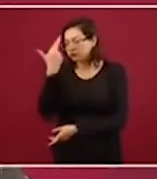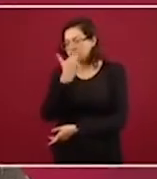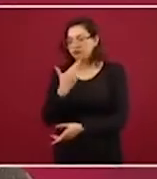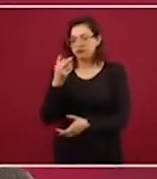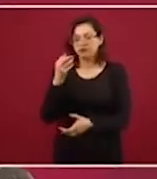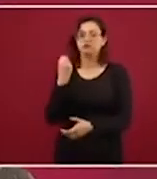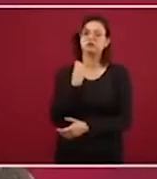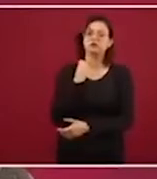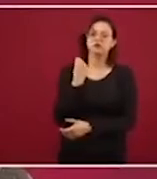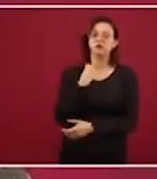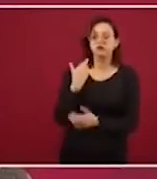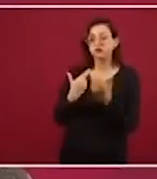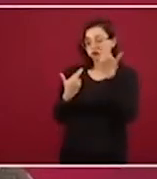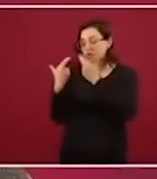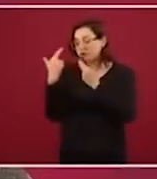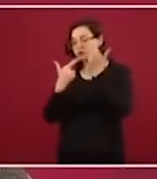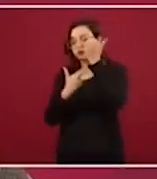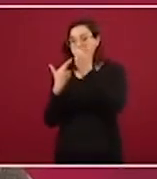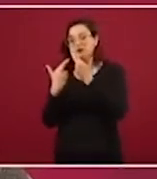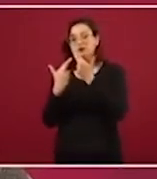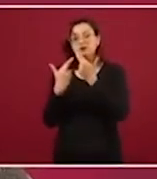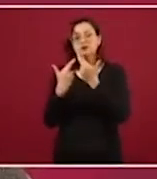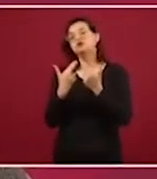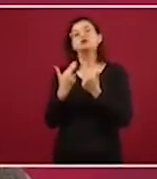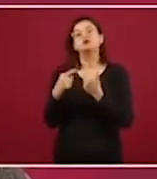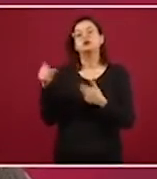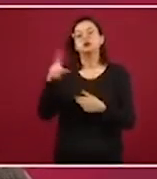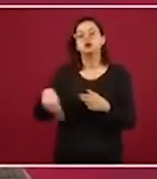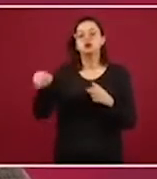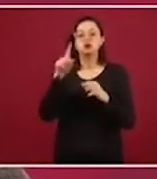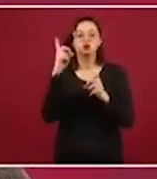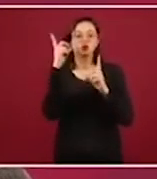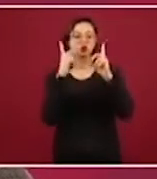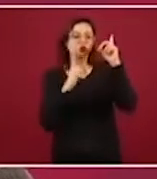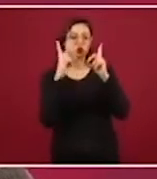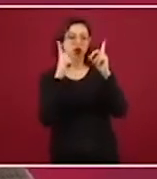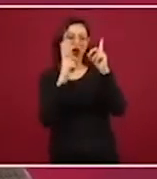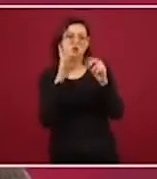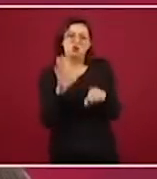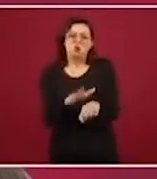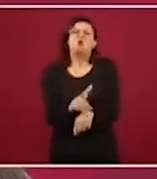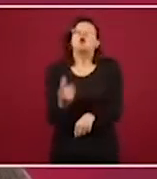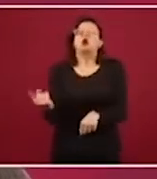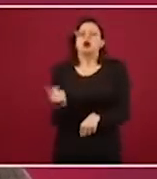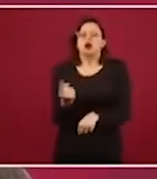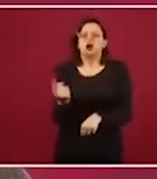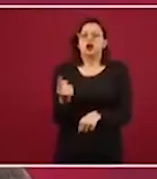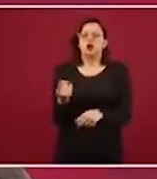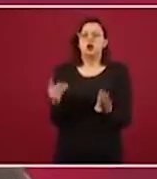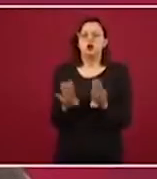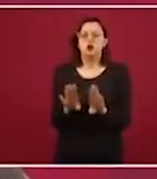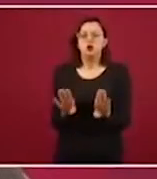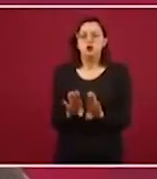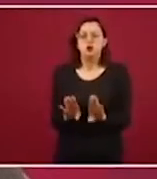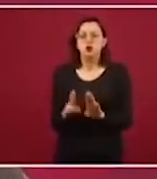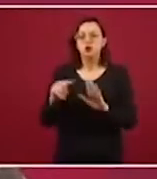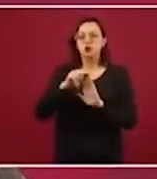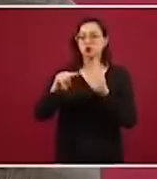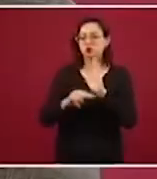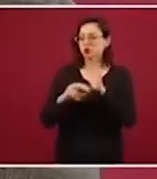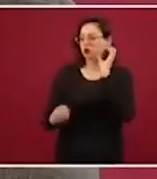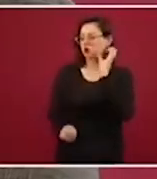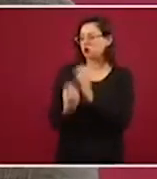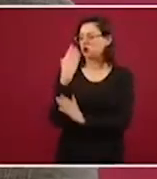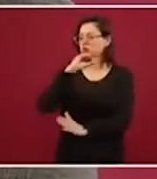es que tienen ellos duda de cómo se instaló en esta en esta reinstalación de la norma y